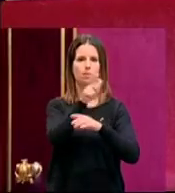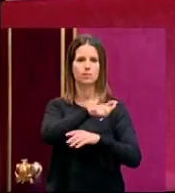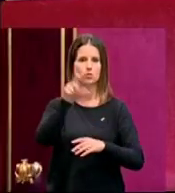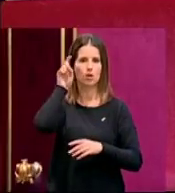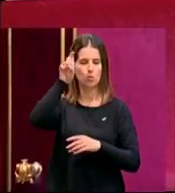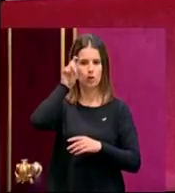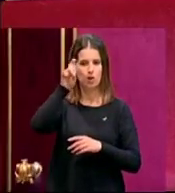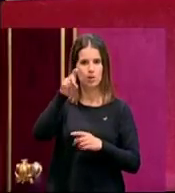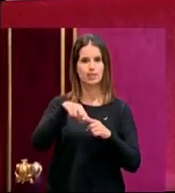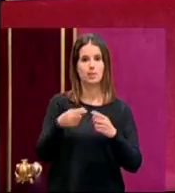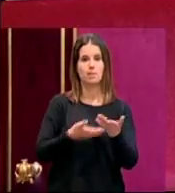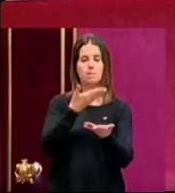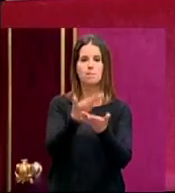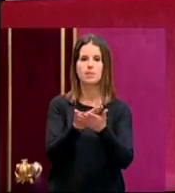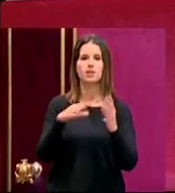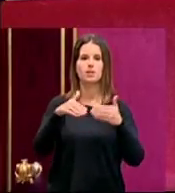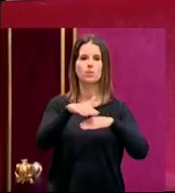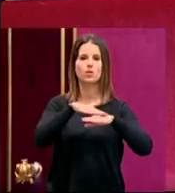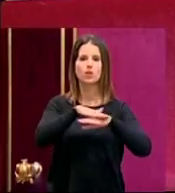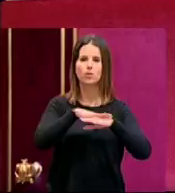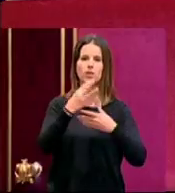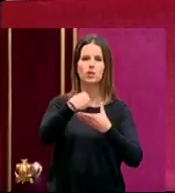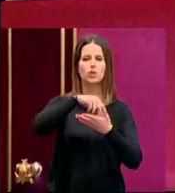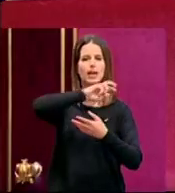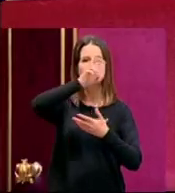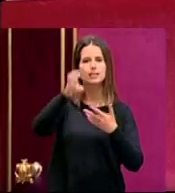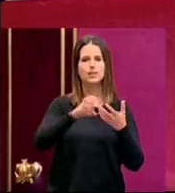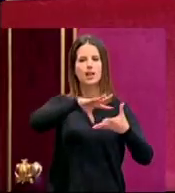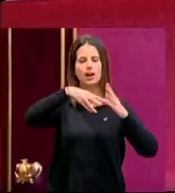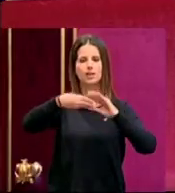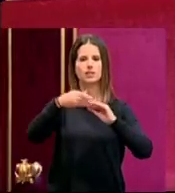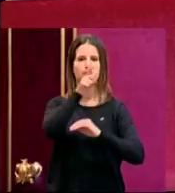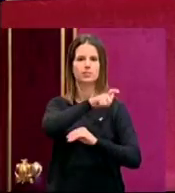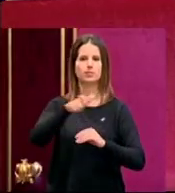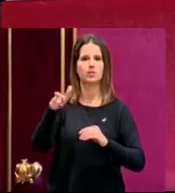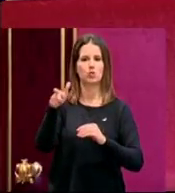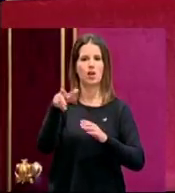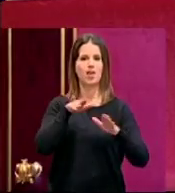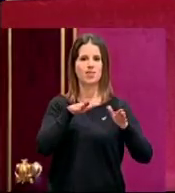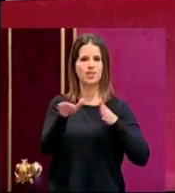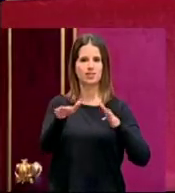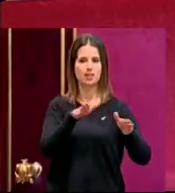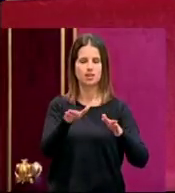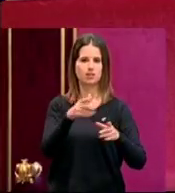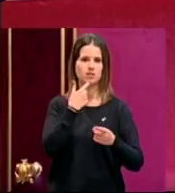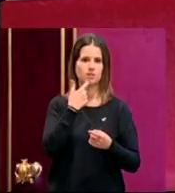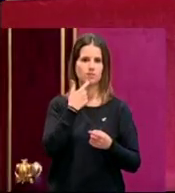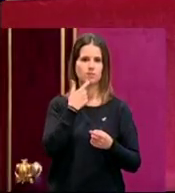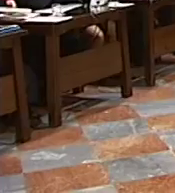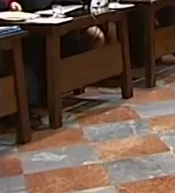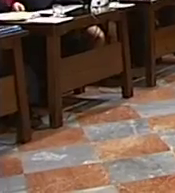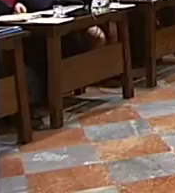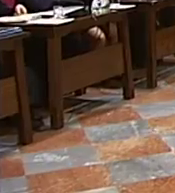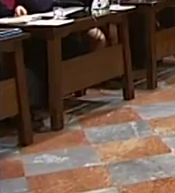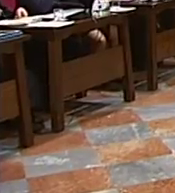Por otro lado, instar al equipo de gobierno de este ayuntamiento a incluir actividades adaptadas a personas con dislexia en la programación tanto cultural como